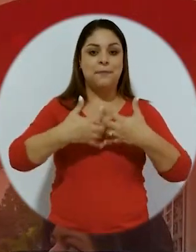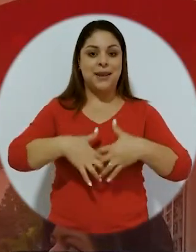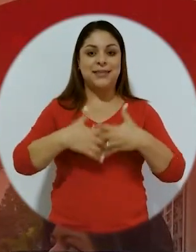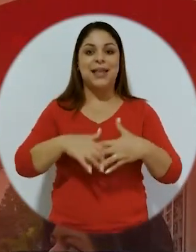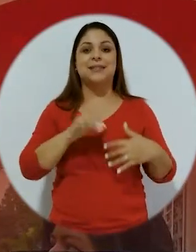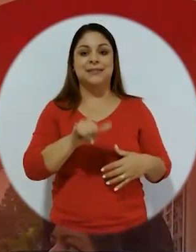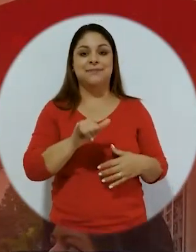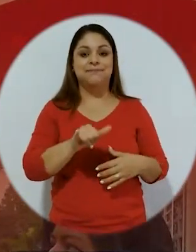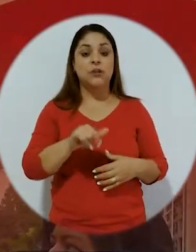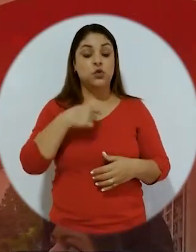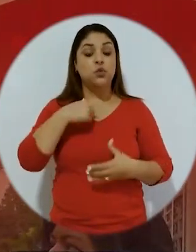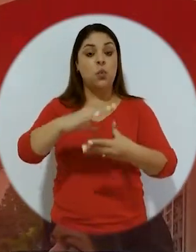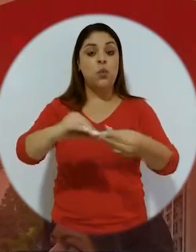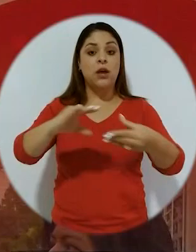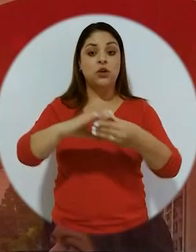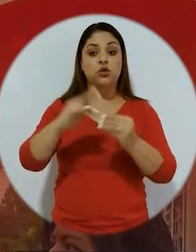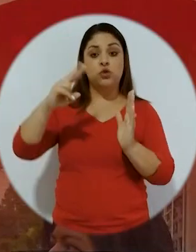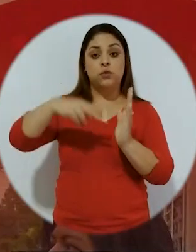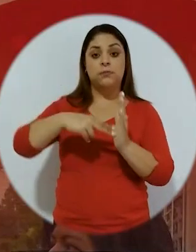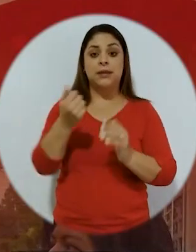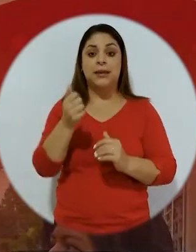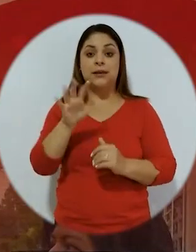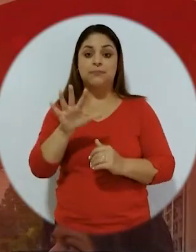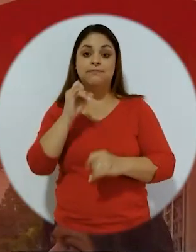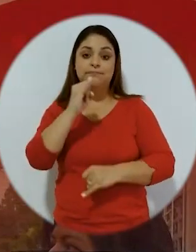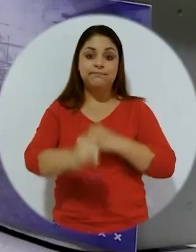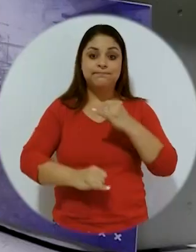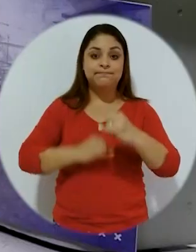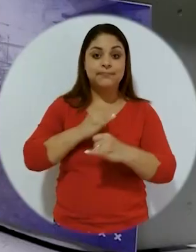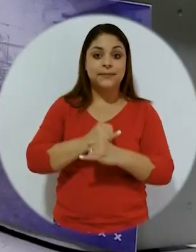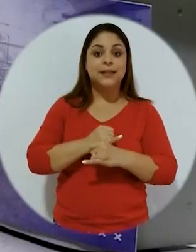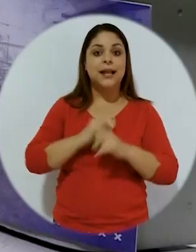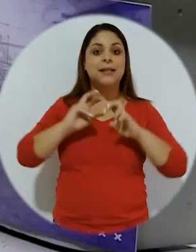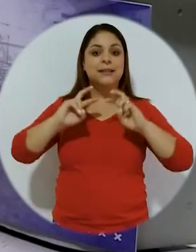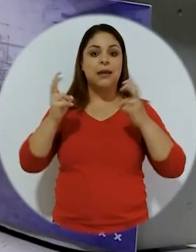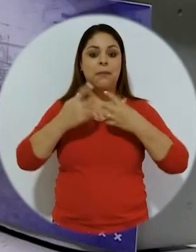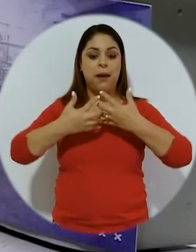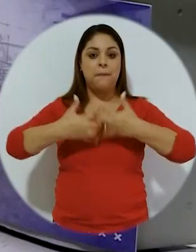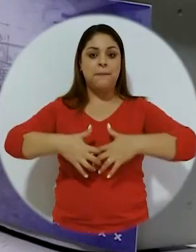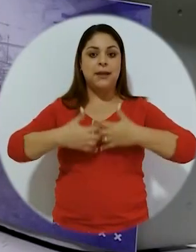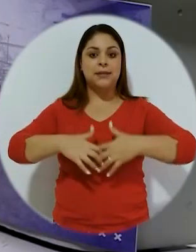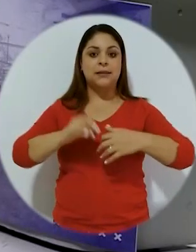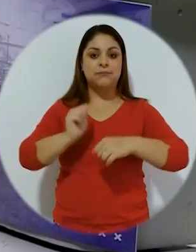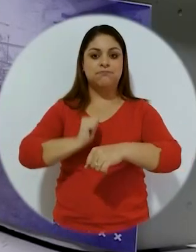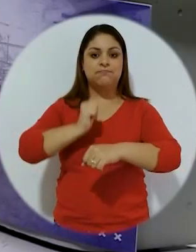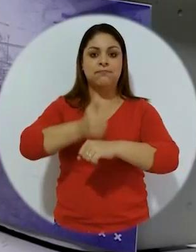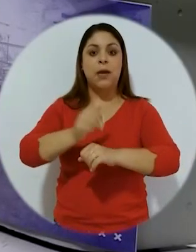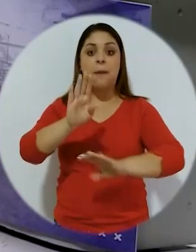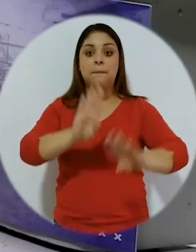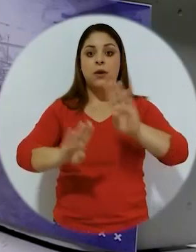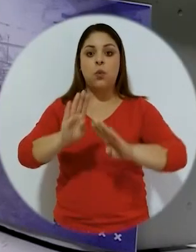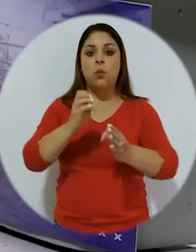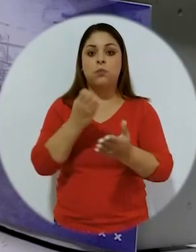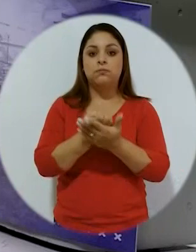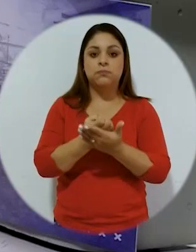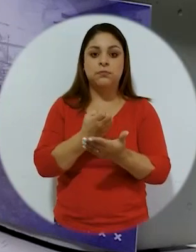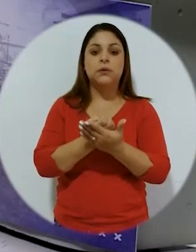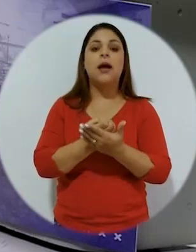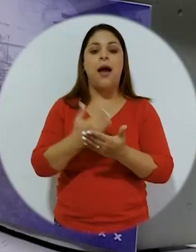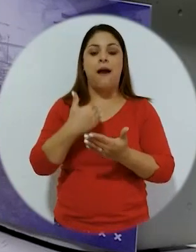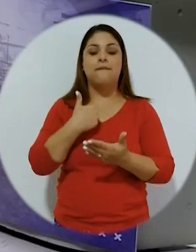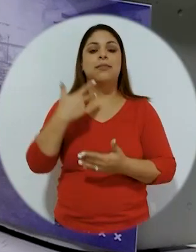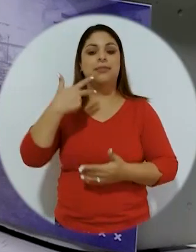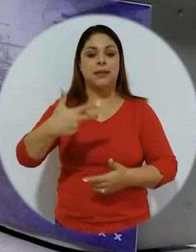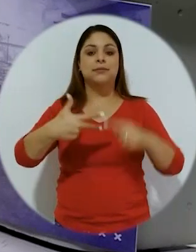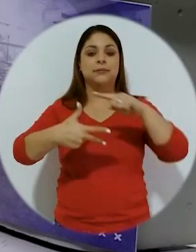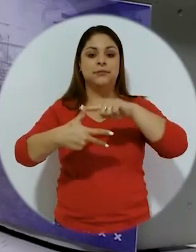empresas. Sí les comento que en el 2015 a nivel internacional el tema de los bioemprendimientos tuvo un auge y fueron en 3 sectores